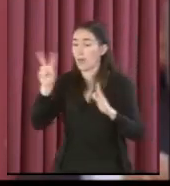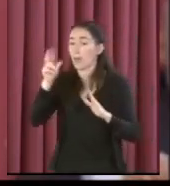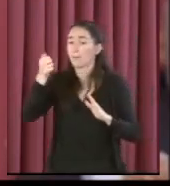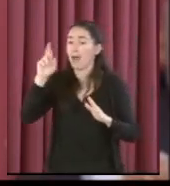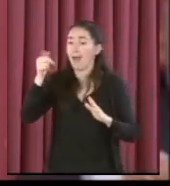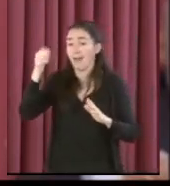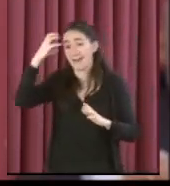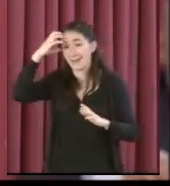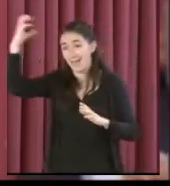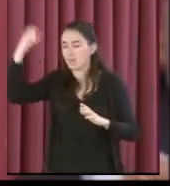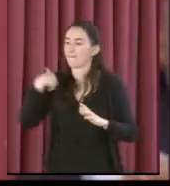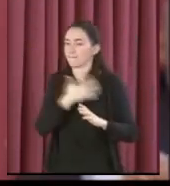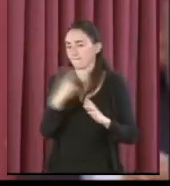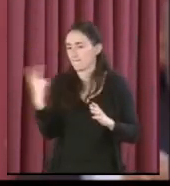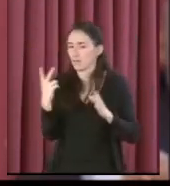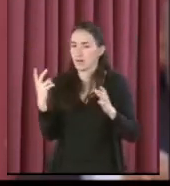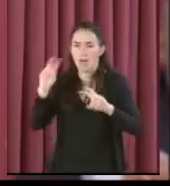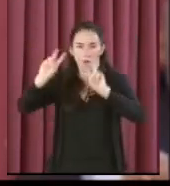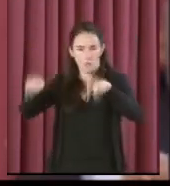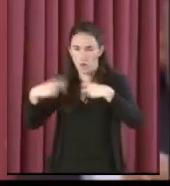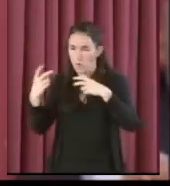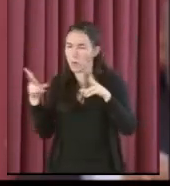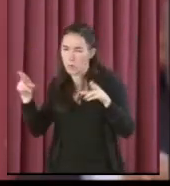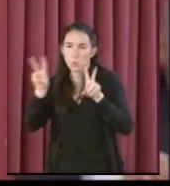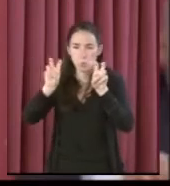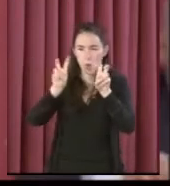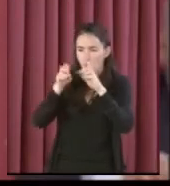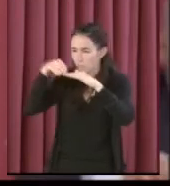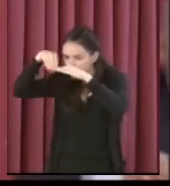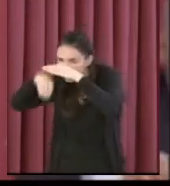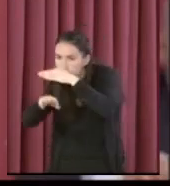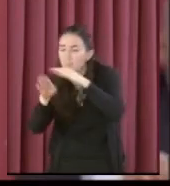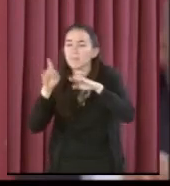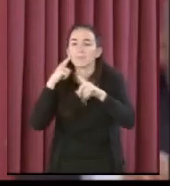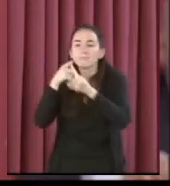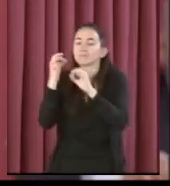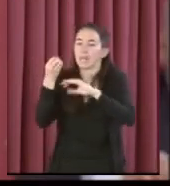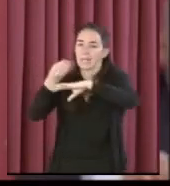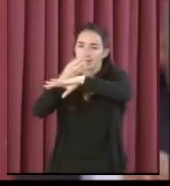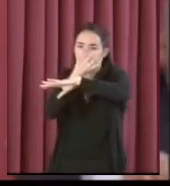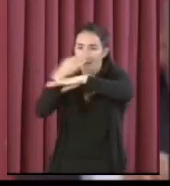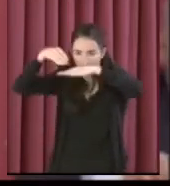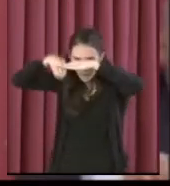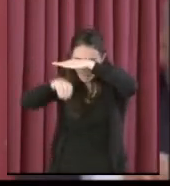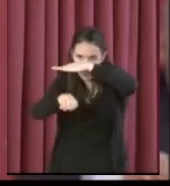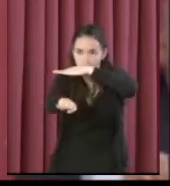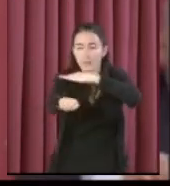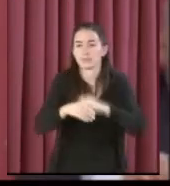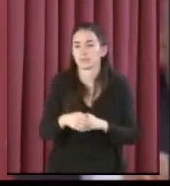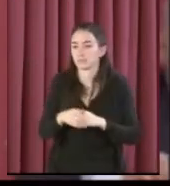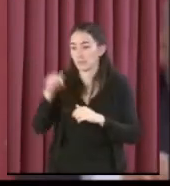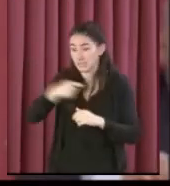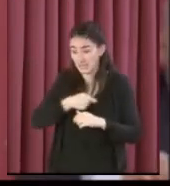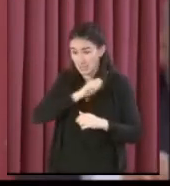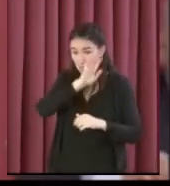actuaciones urbanas, perfectamente encauzadas, nos llevan a poder afirmar que somos la única ciudad de España que ha sido